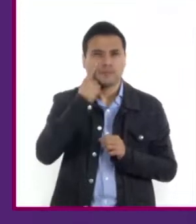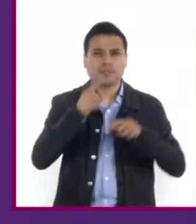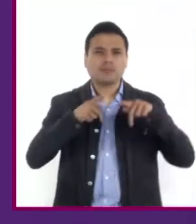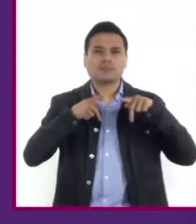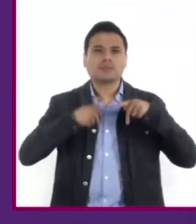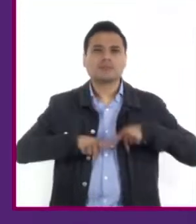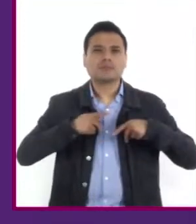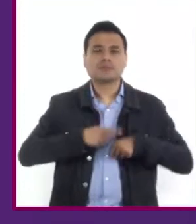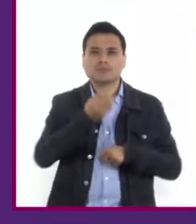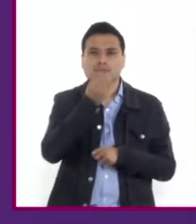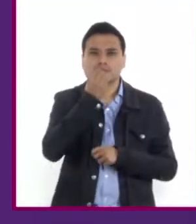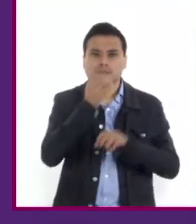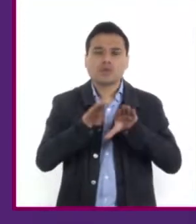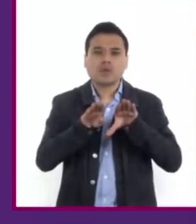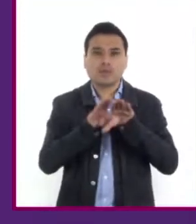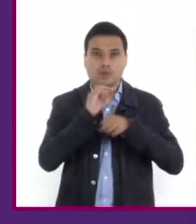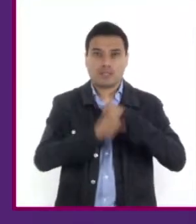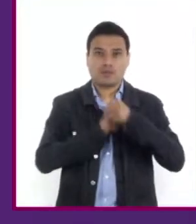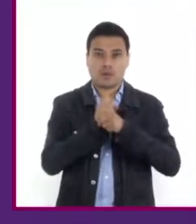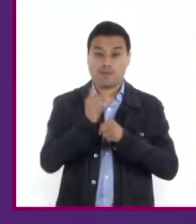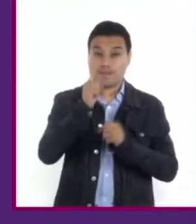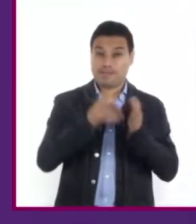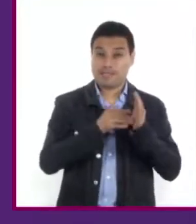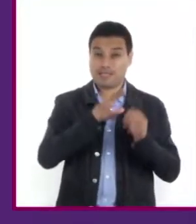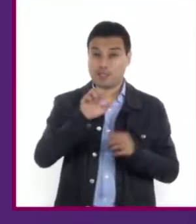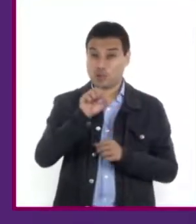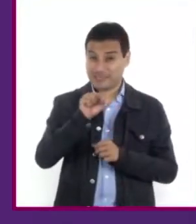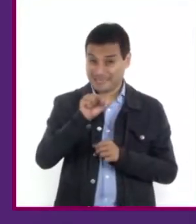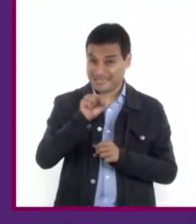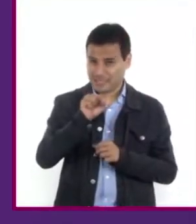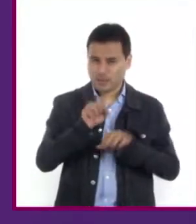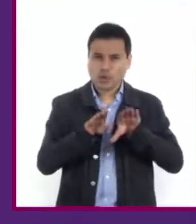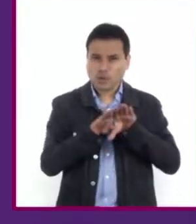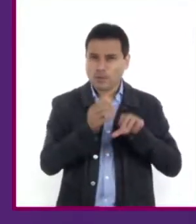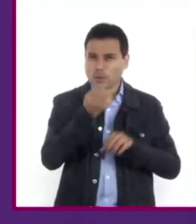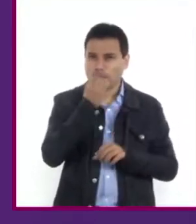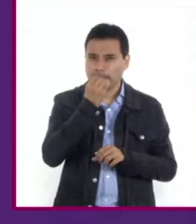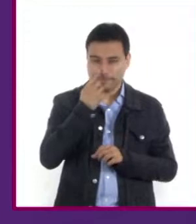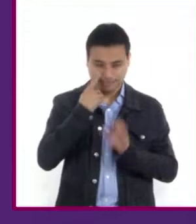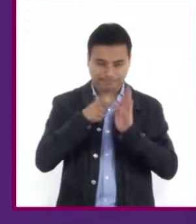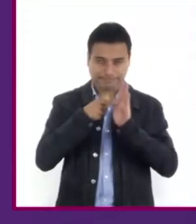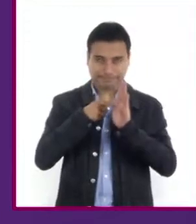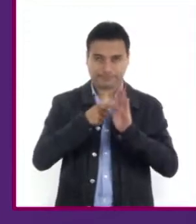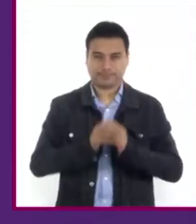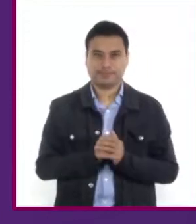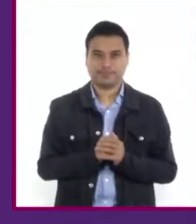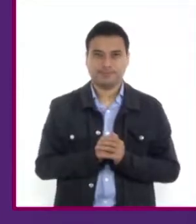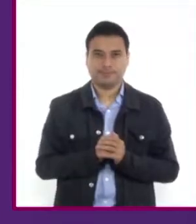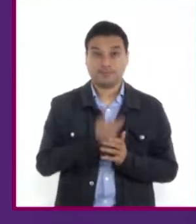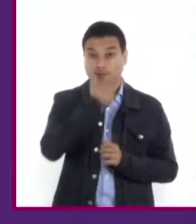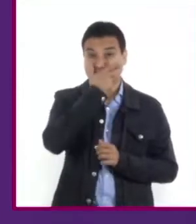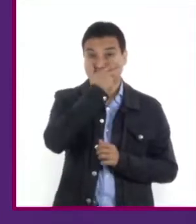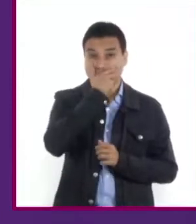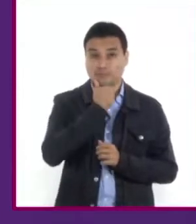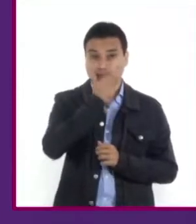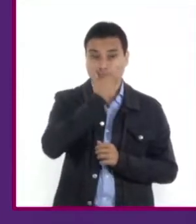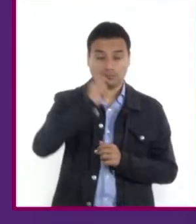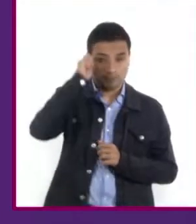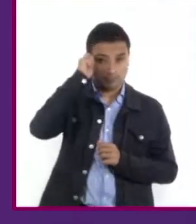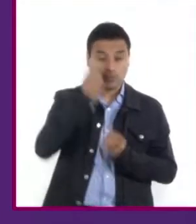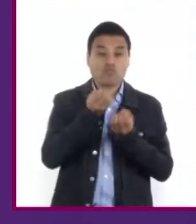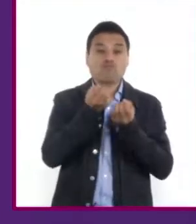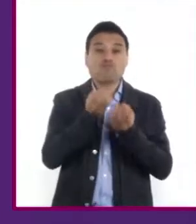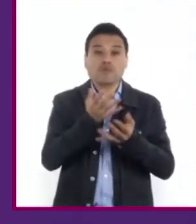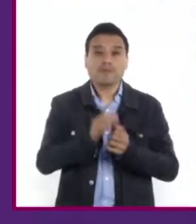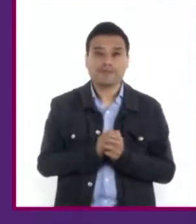en 1560 que probablemente es típico del siglo XVI. El mayordomo daba raciones diarias